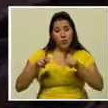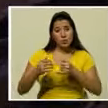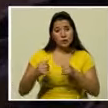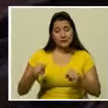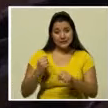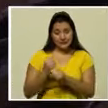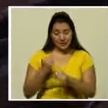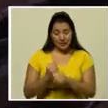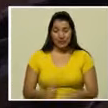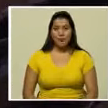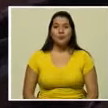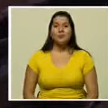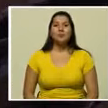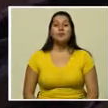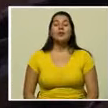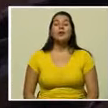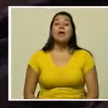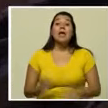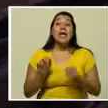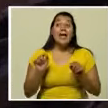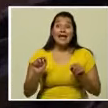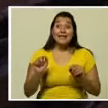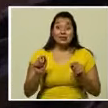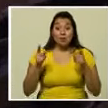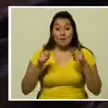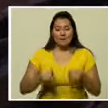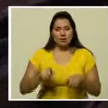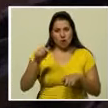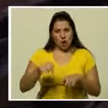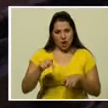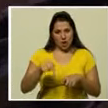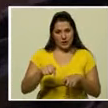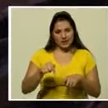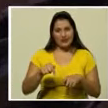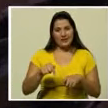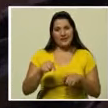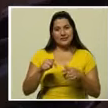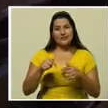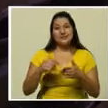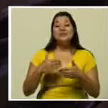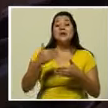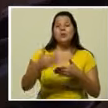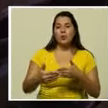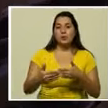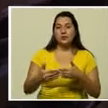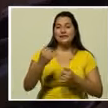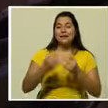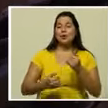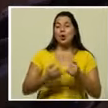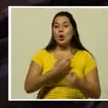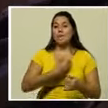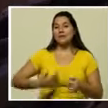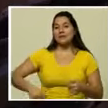esto es parte del ambiente que se vivió hoy acá, luego de la presentación del informe